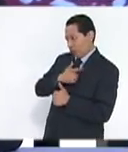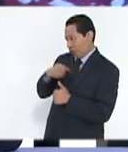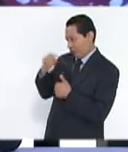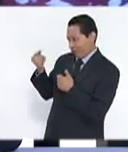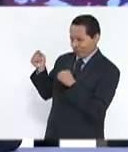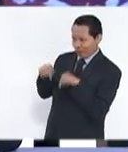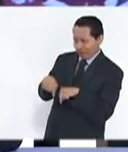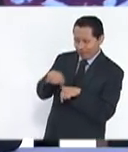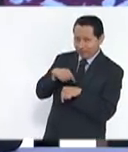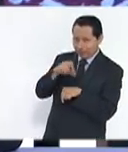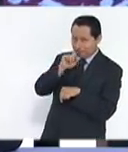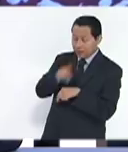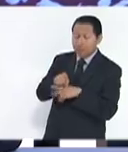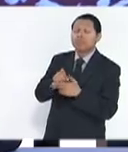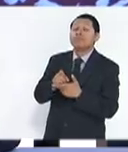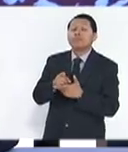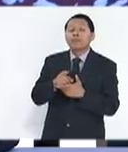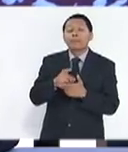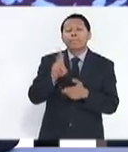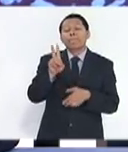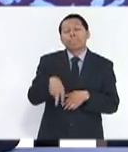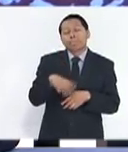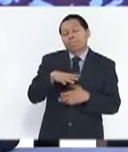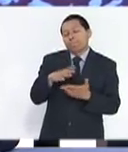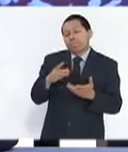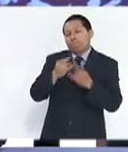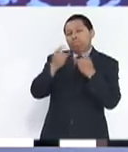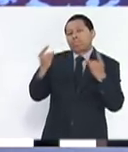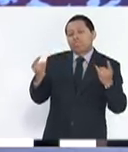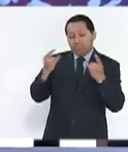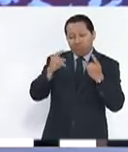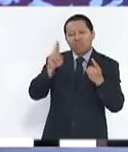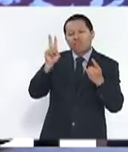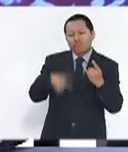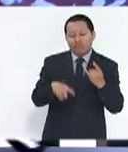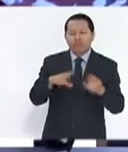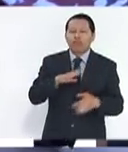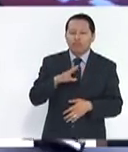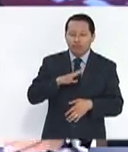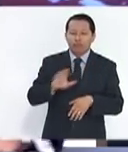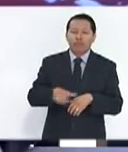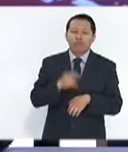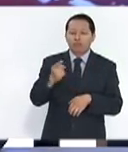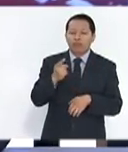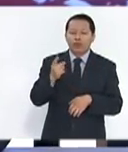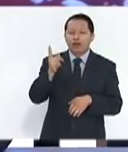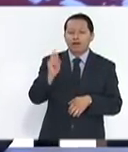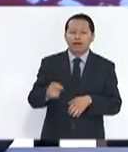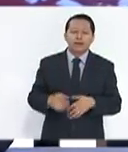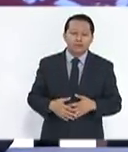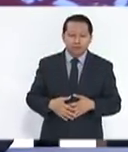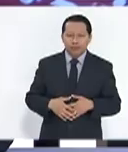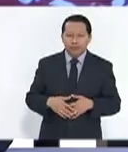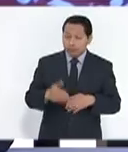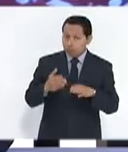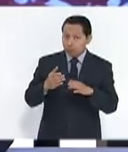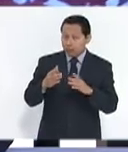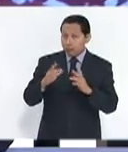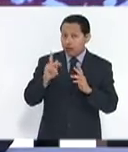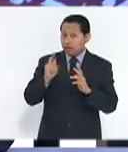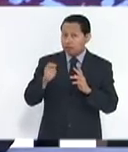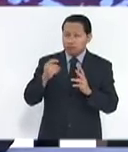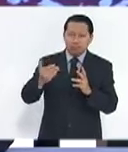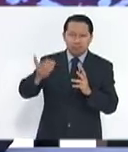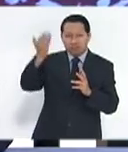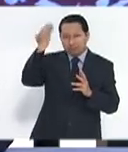Efectivamente es un acontecimiento histórico por el hecho de que a raíz de un distanciamiento que